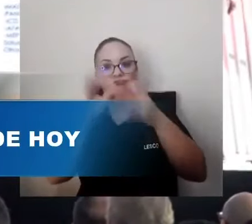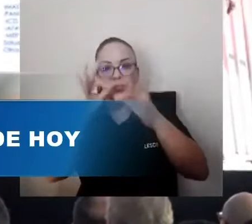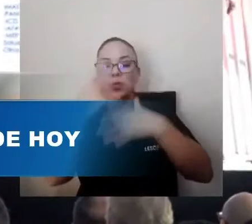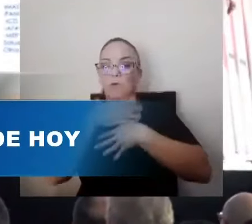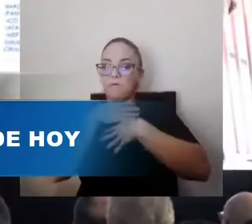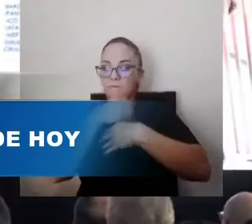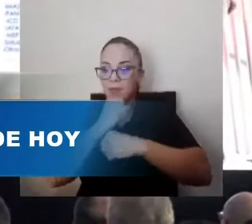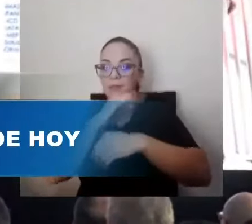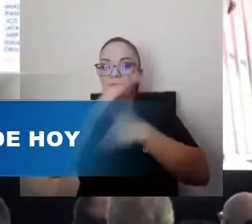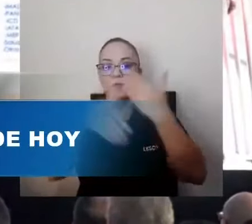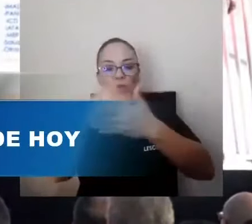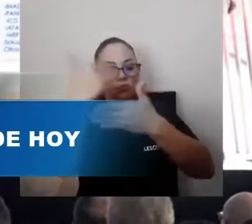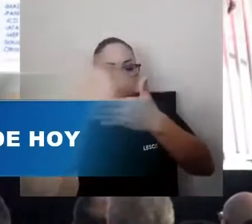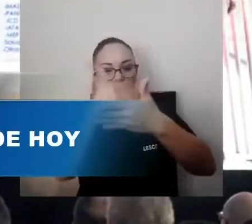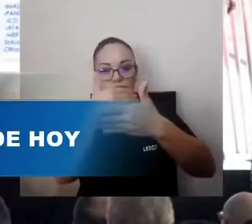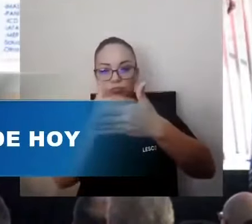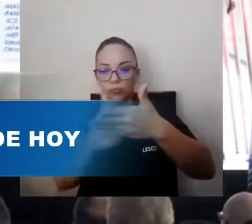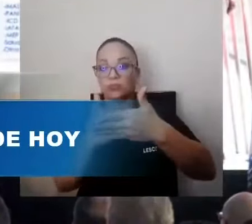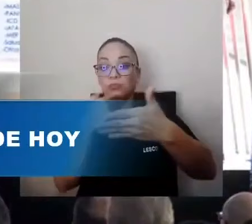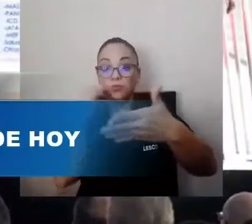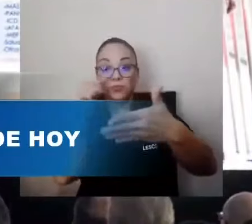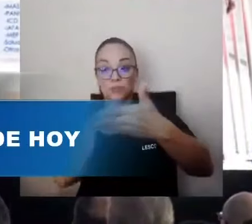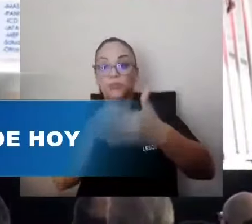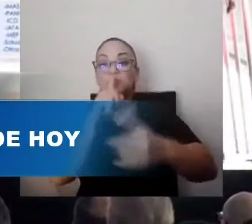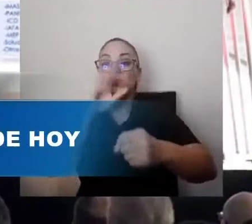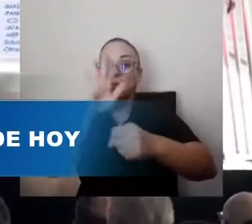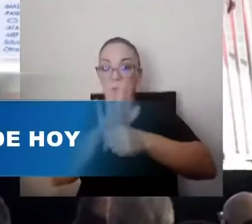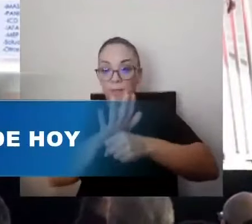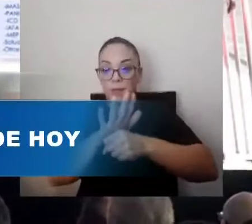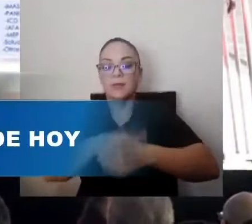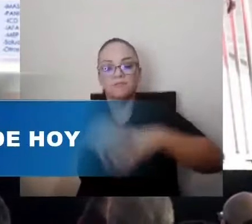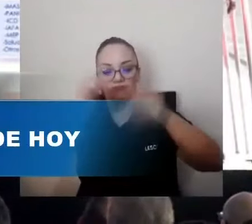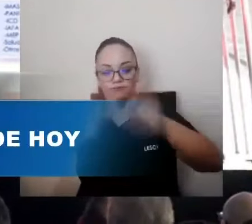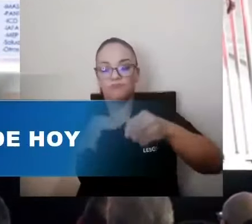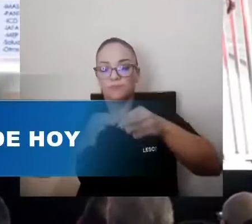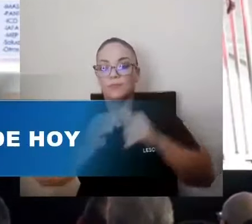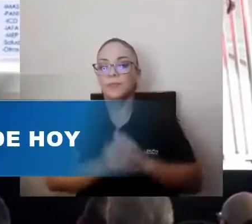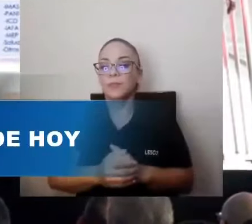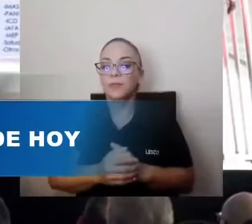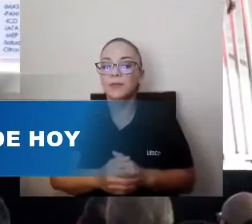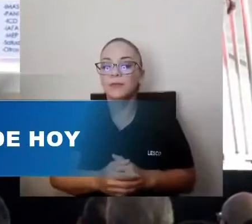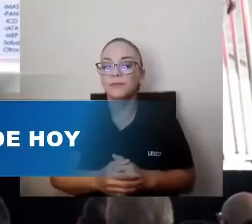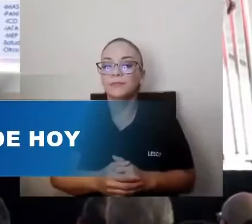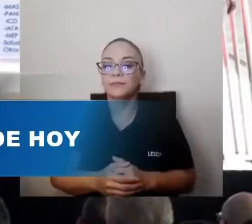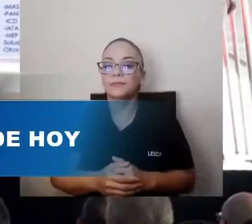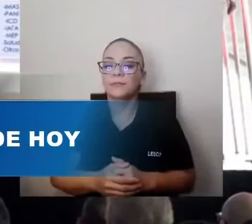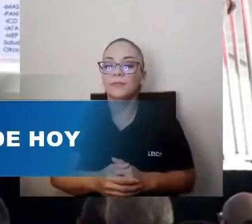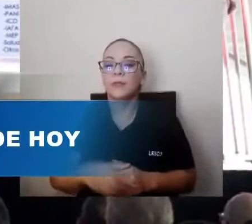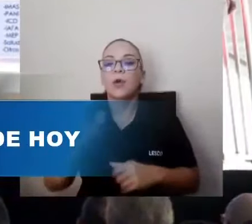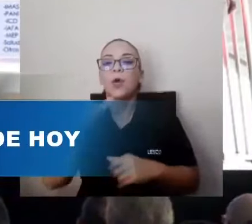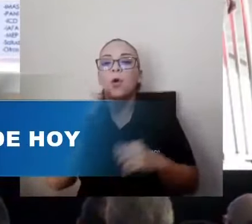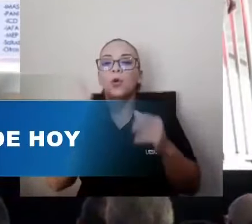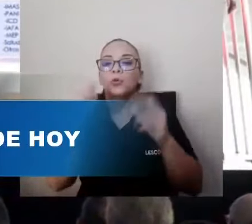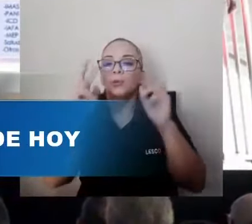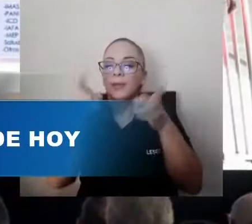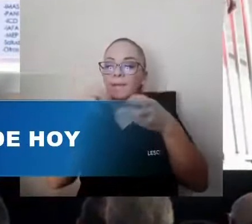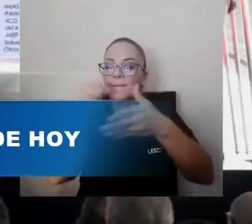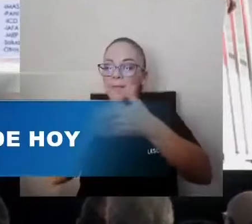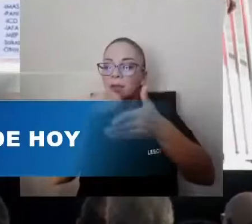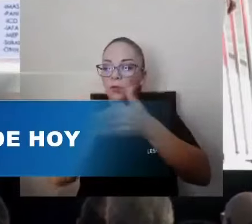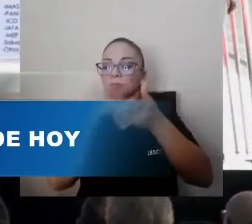dice lo podemos cumplir y concretar. El otro gran punto de esta lucha es lo que haremos frente al